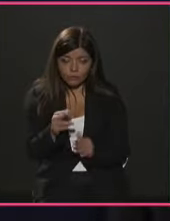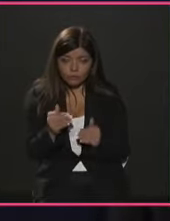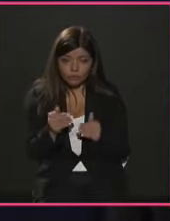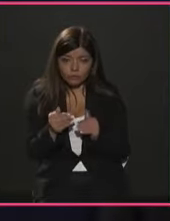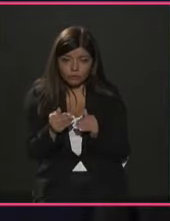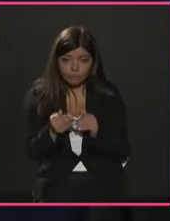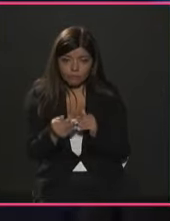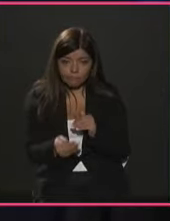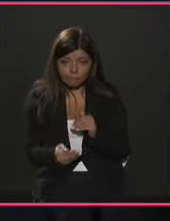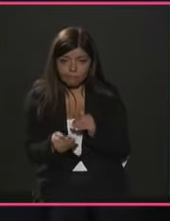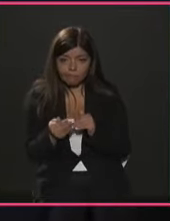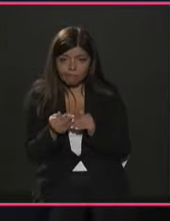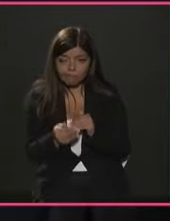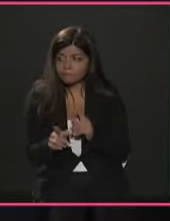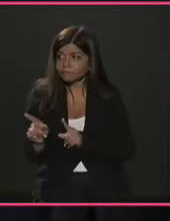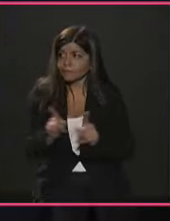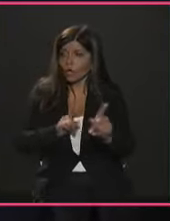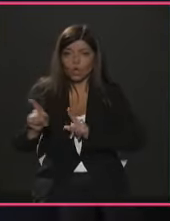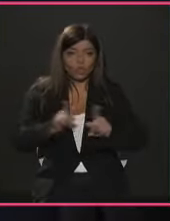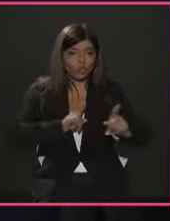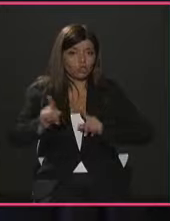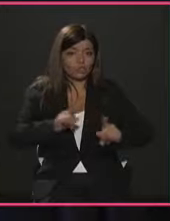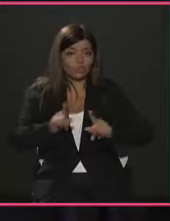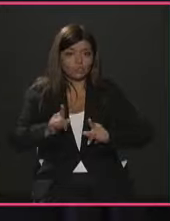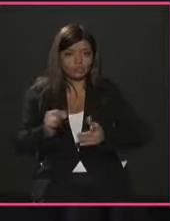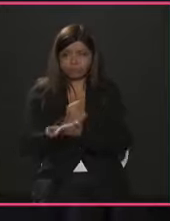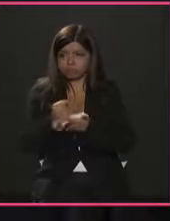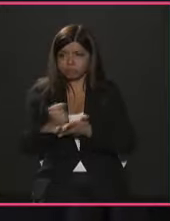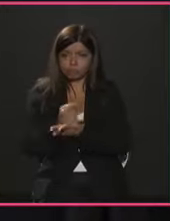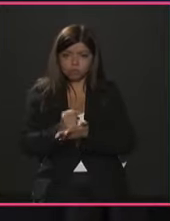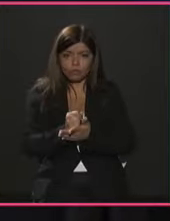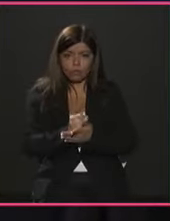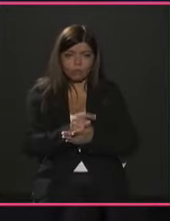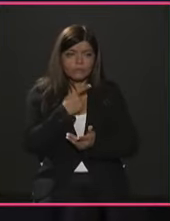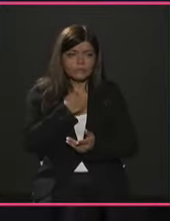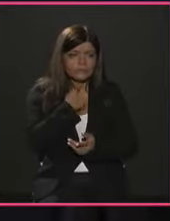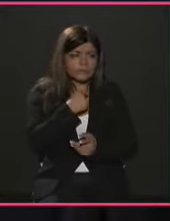en la coordinación eh Hay muchas partes